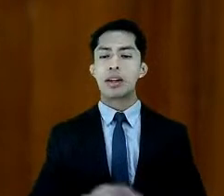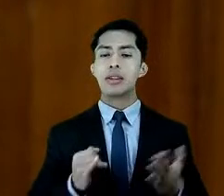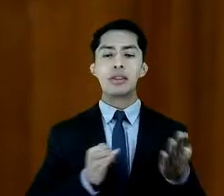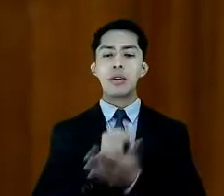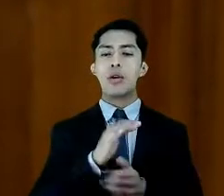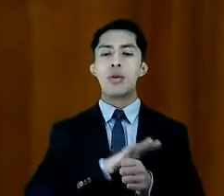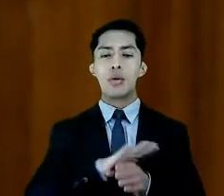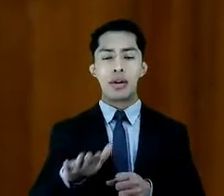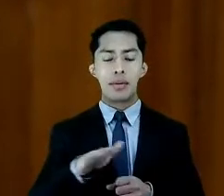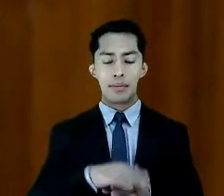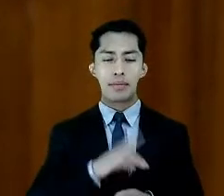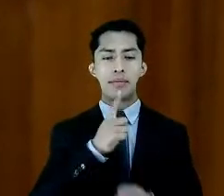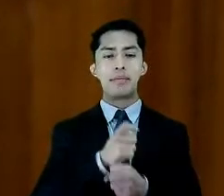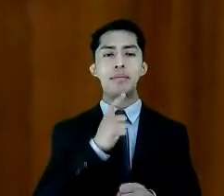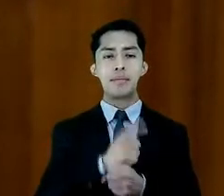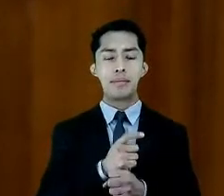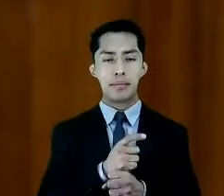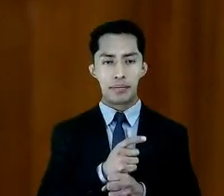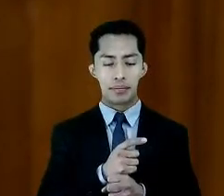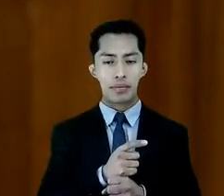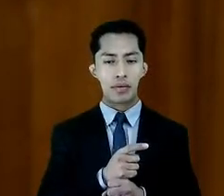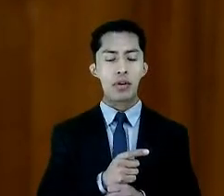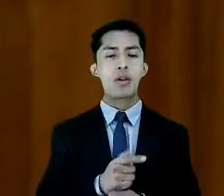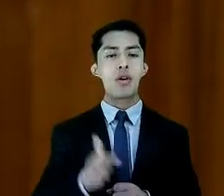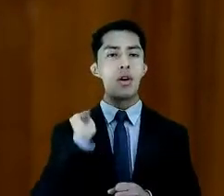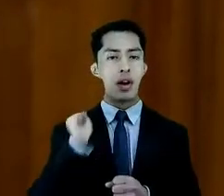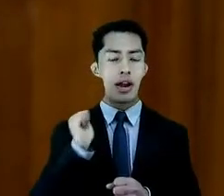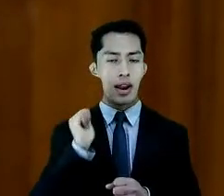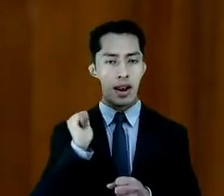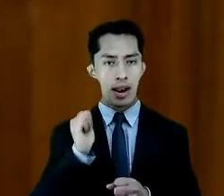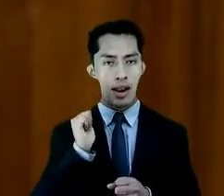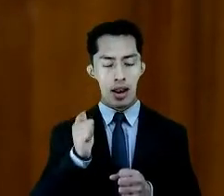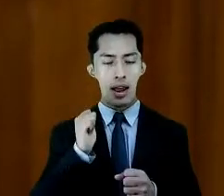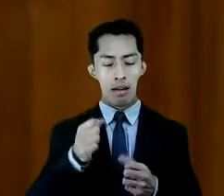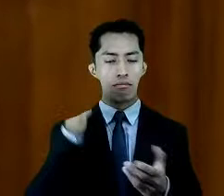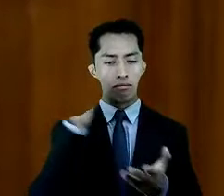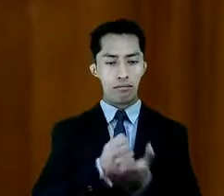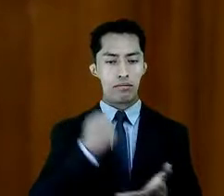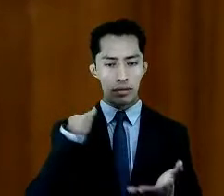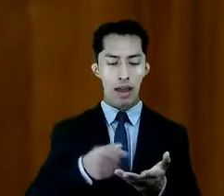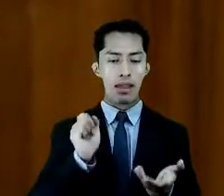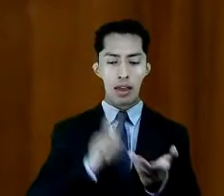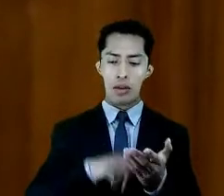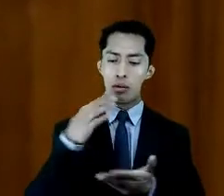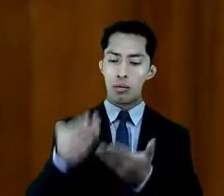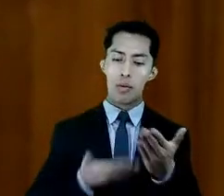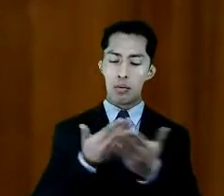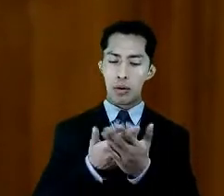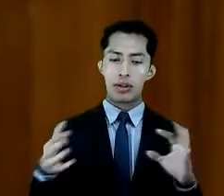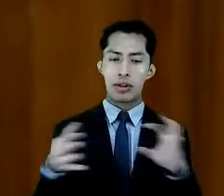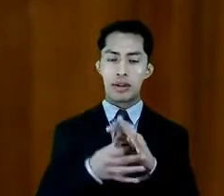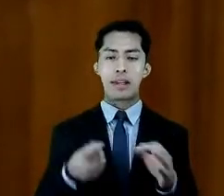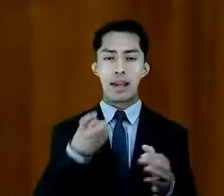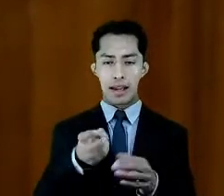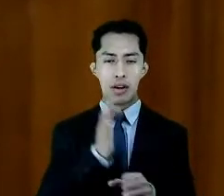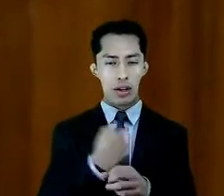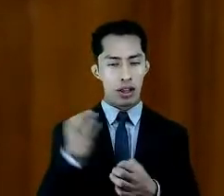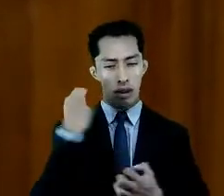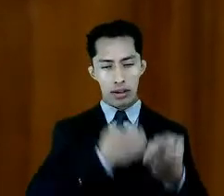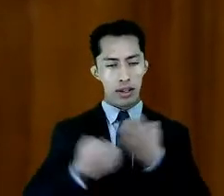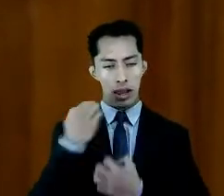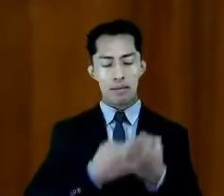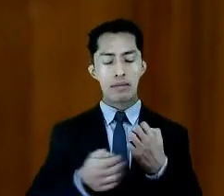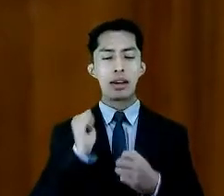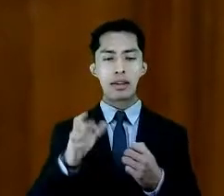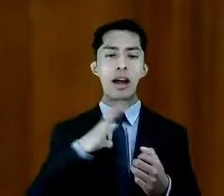Resolutivos. Primero, son de aprobarse en lo conducente conforme al proyecto de derecho derivado de este estudio